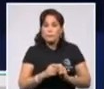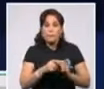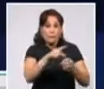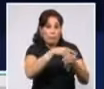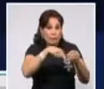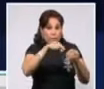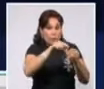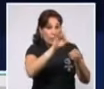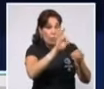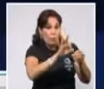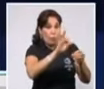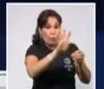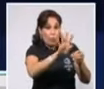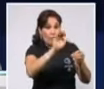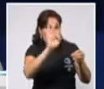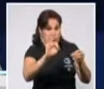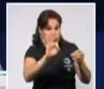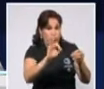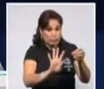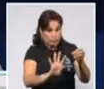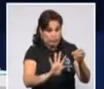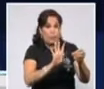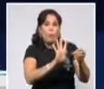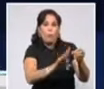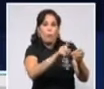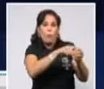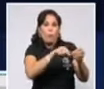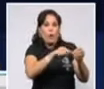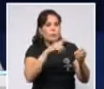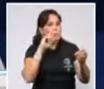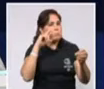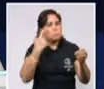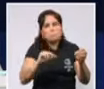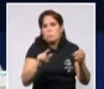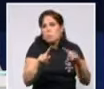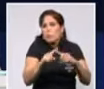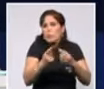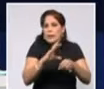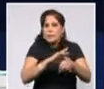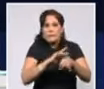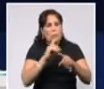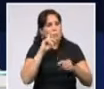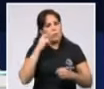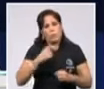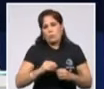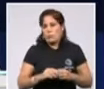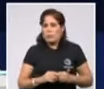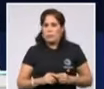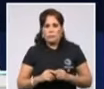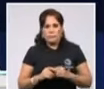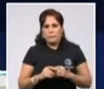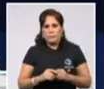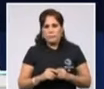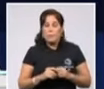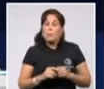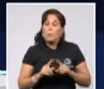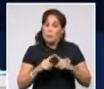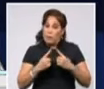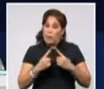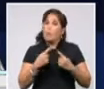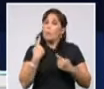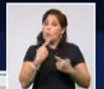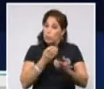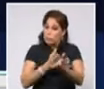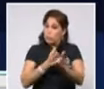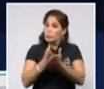personas diagnosticadas ayer no se ha podido todavía precisar la fuente de infección, independientemente de